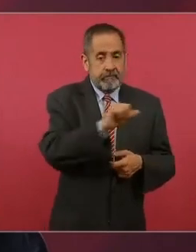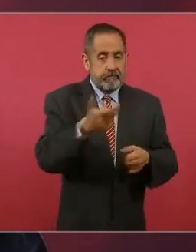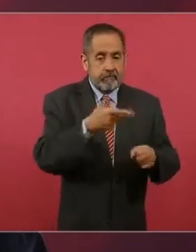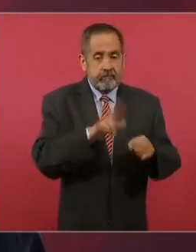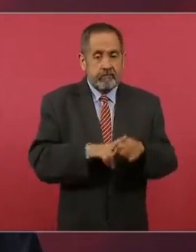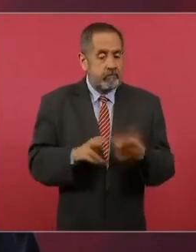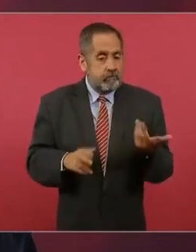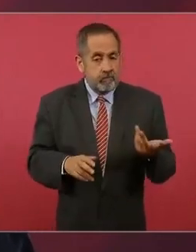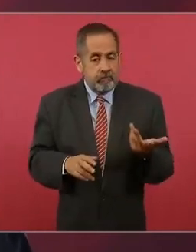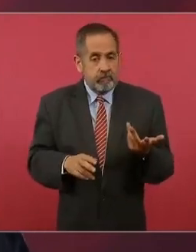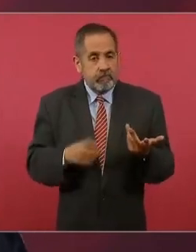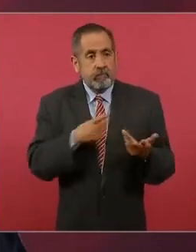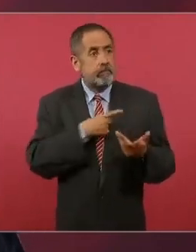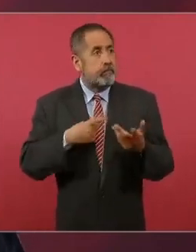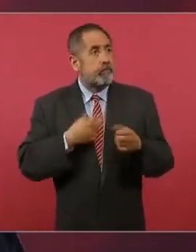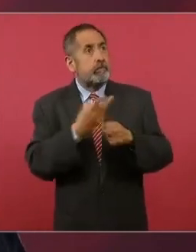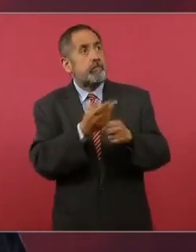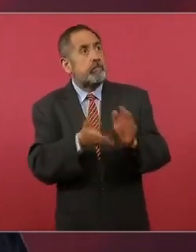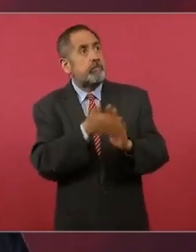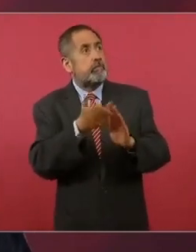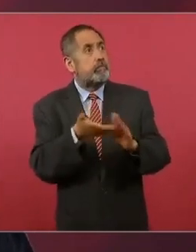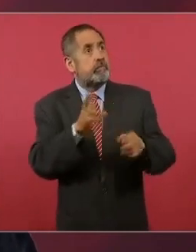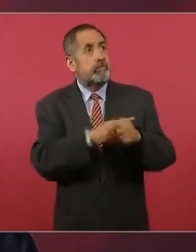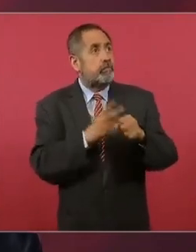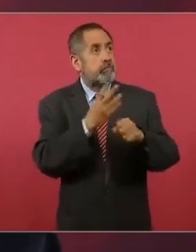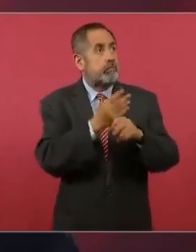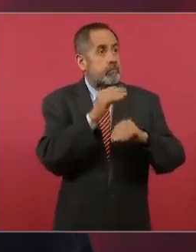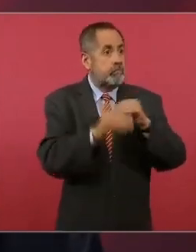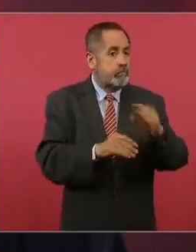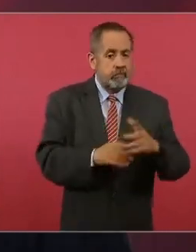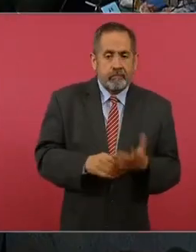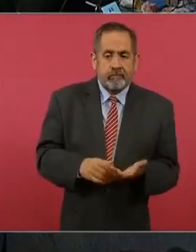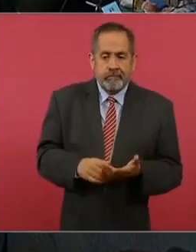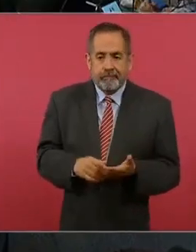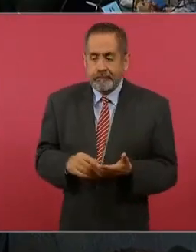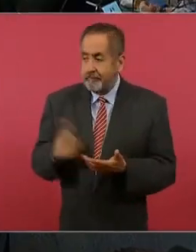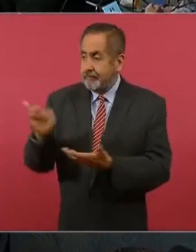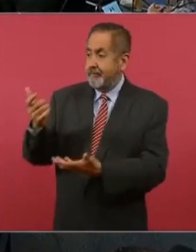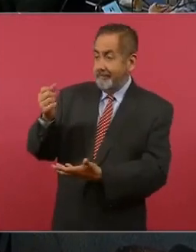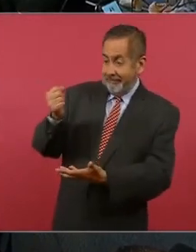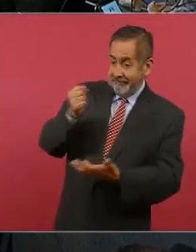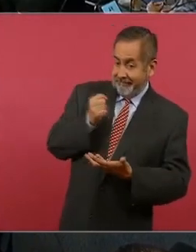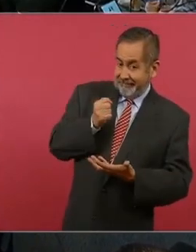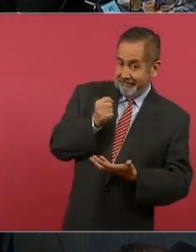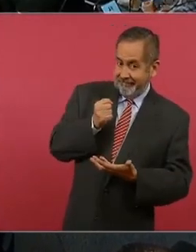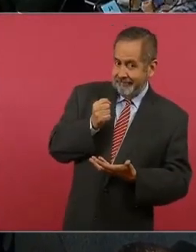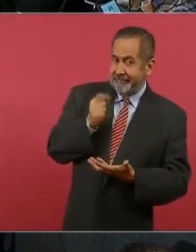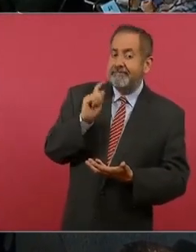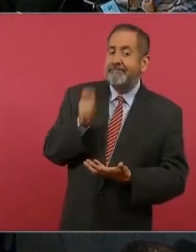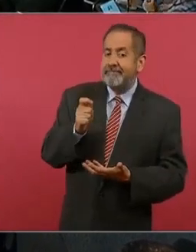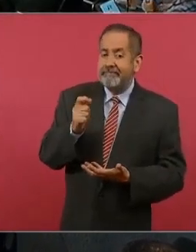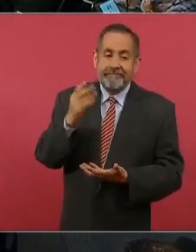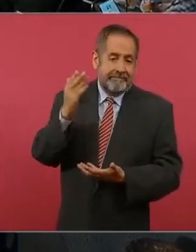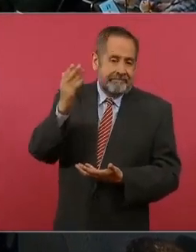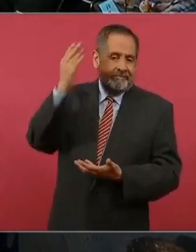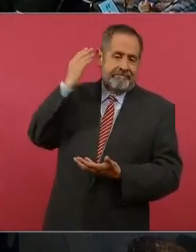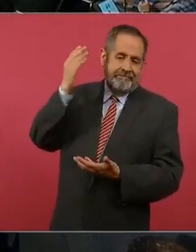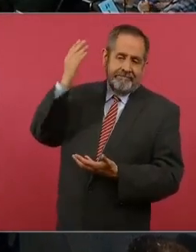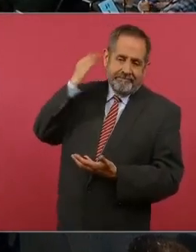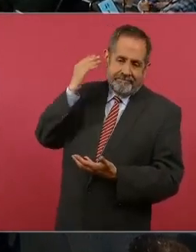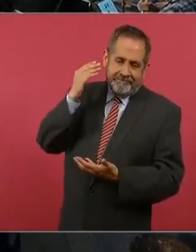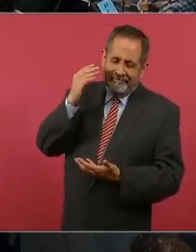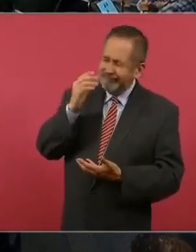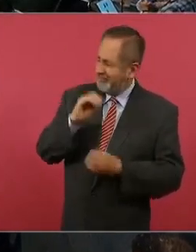tienen que mejorar los hospitales, y en todo eso antes, sin duda,